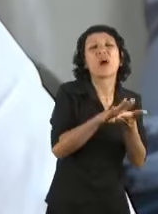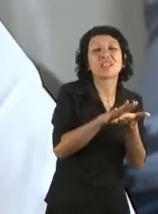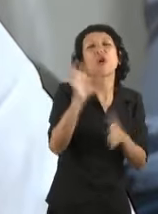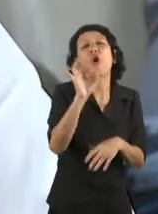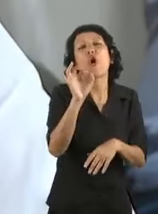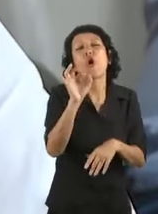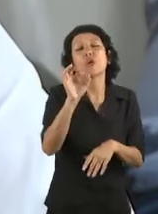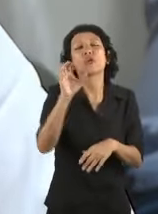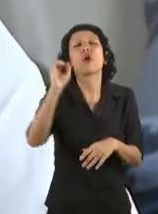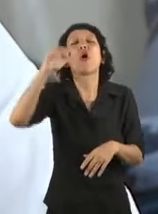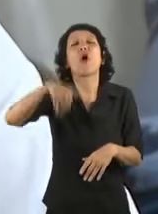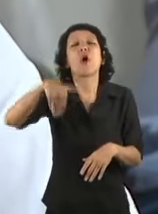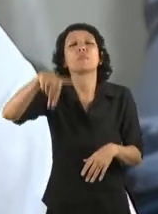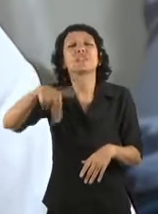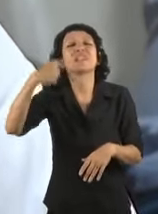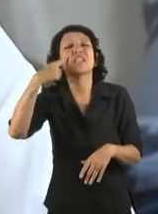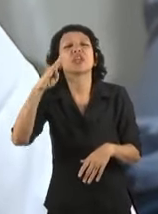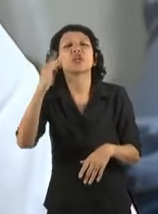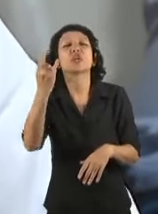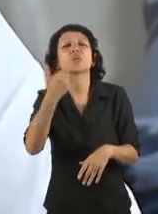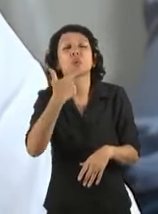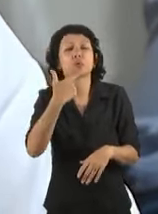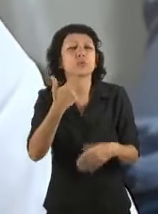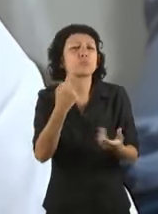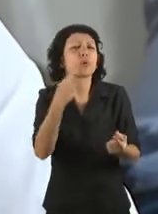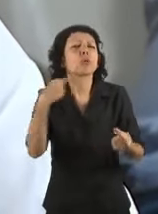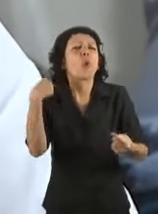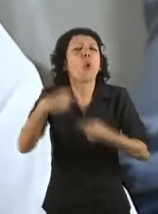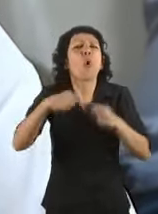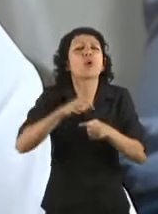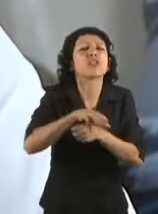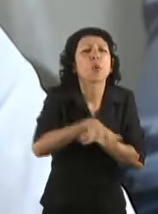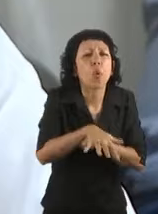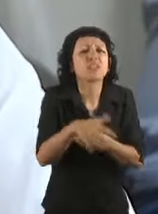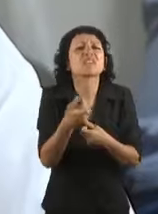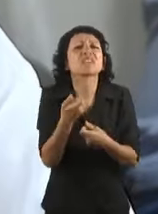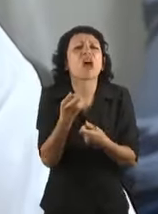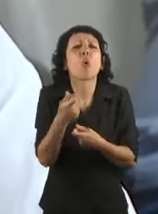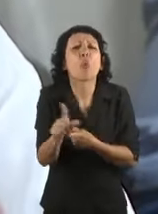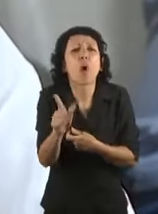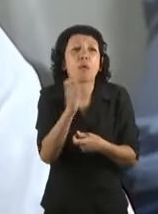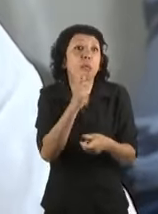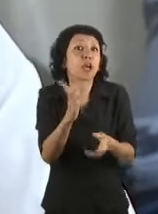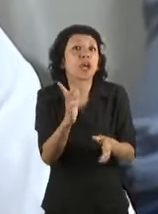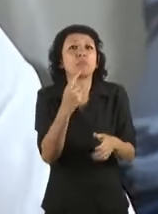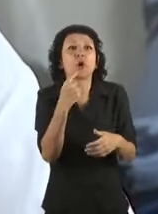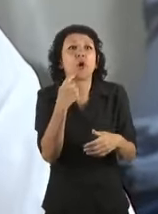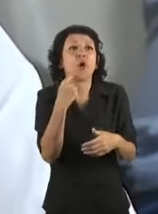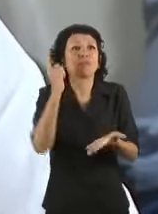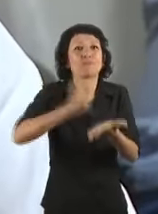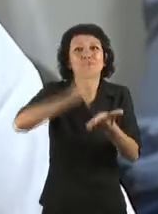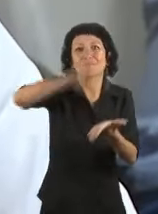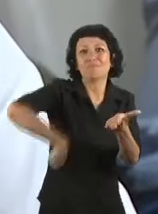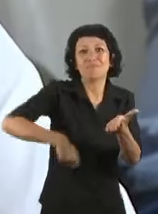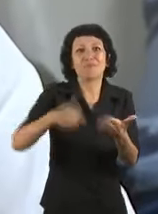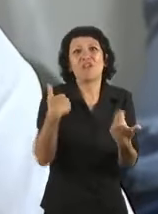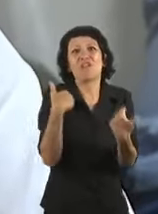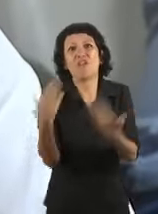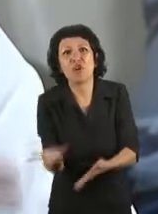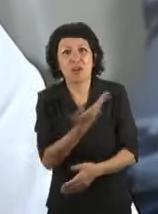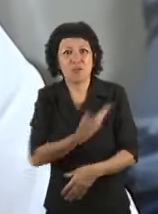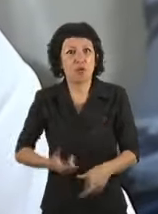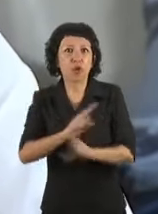consecuencias directas de que por ejemplo hoy no haya un dictamen para el gobierno o en su defecto aún avanzando